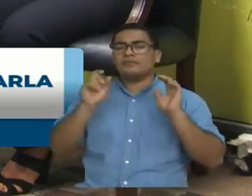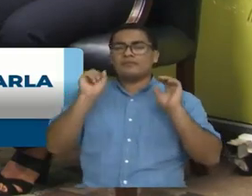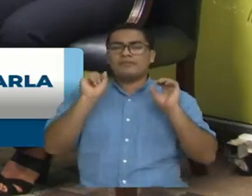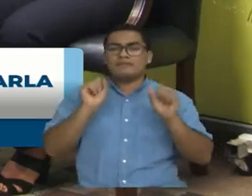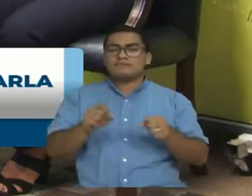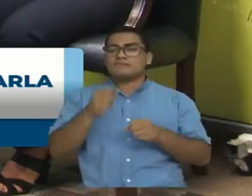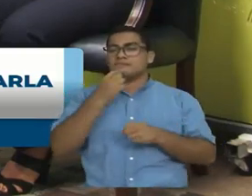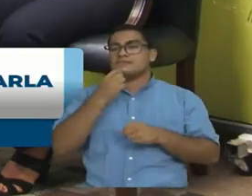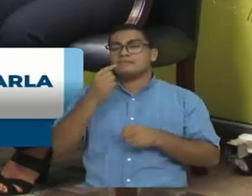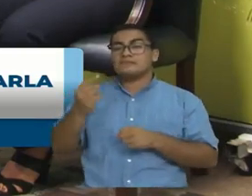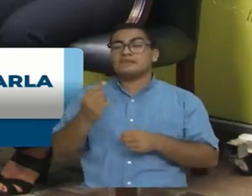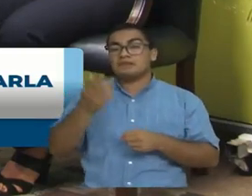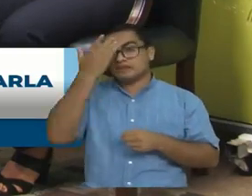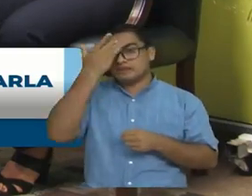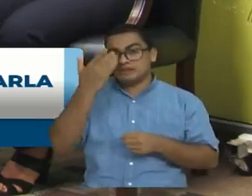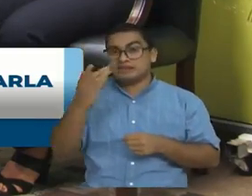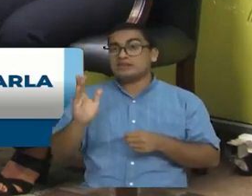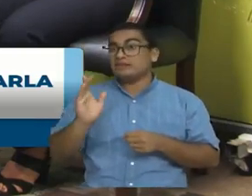tiene o no